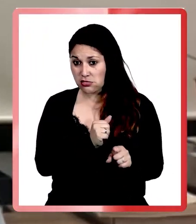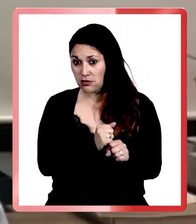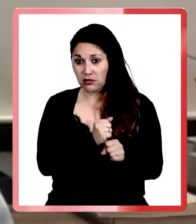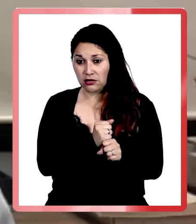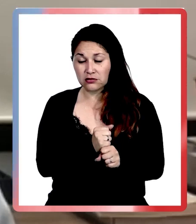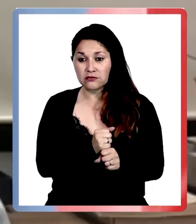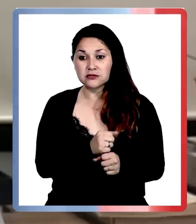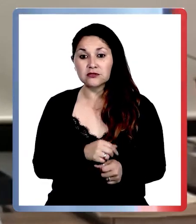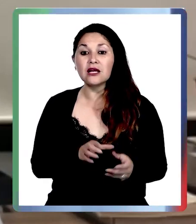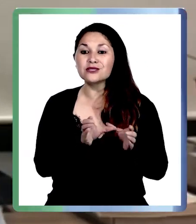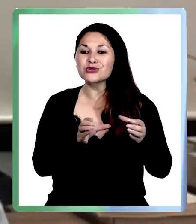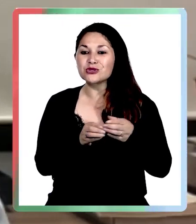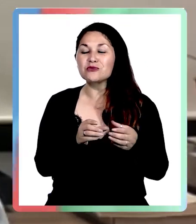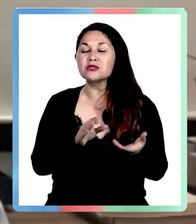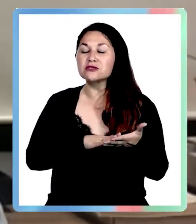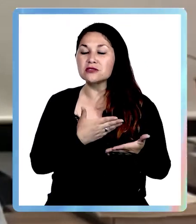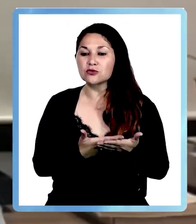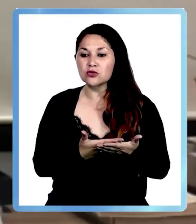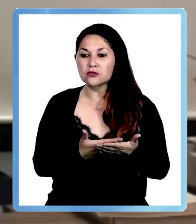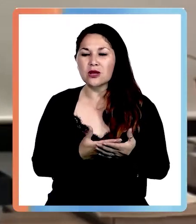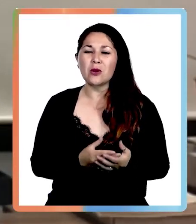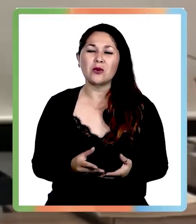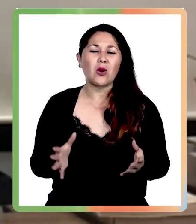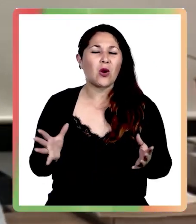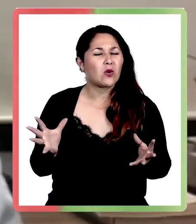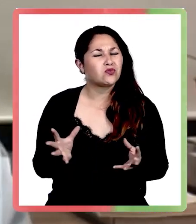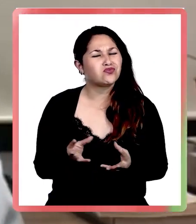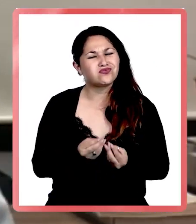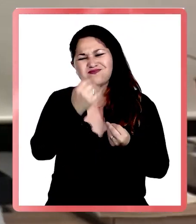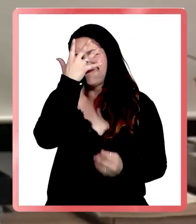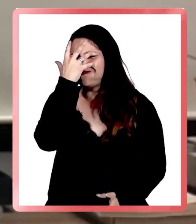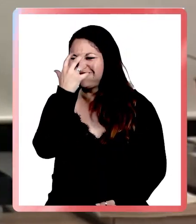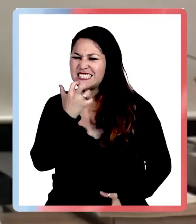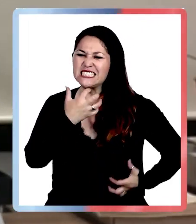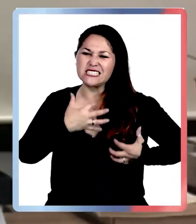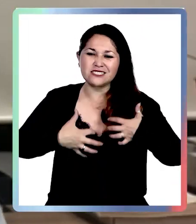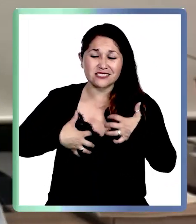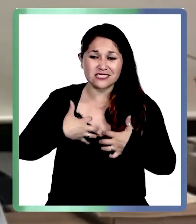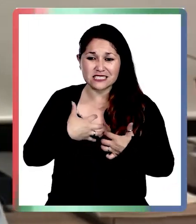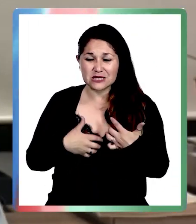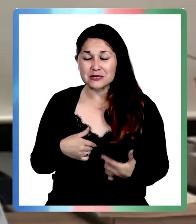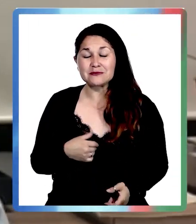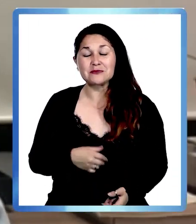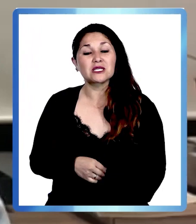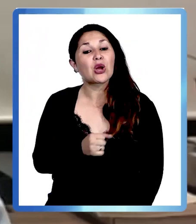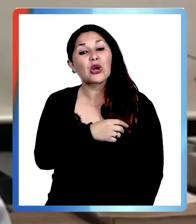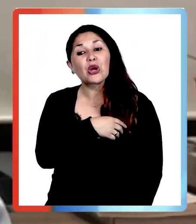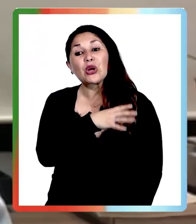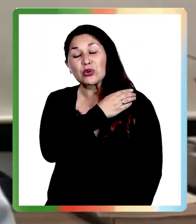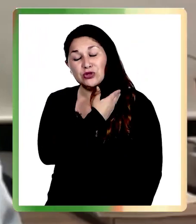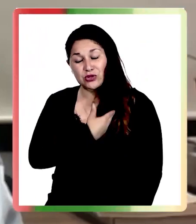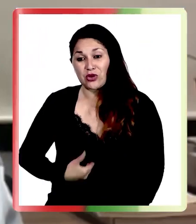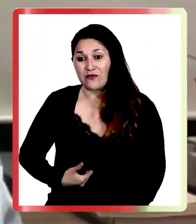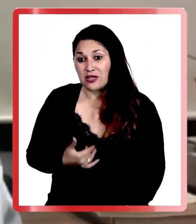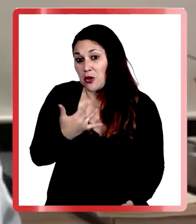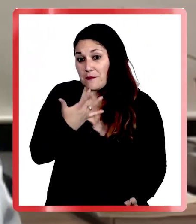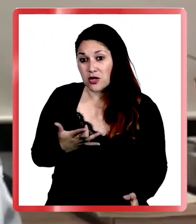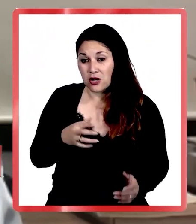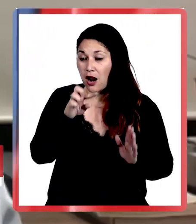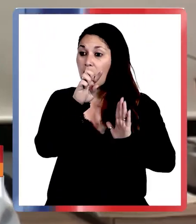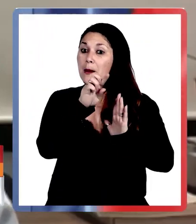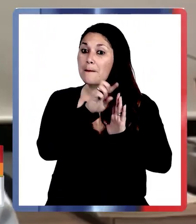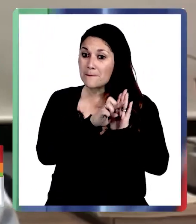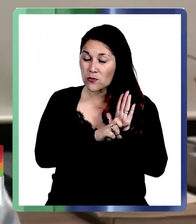la Comisión de Salud de la Cámara de Diputados están muy enojados, muy molestos con el Ejecutivo, porque el proyecto